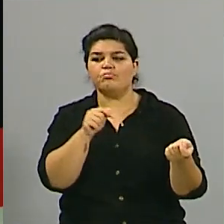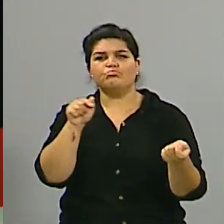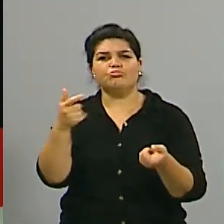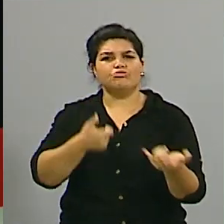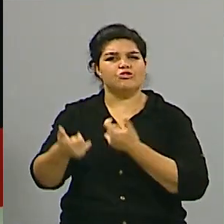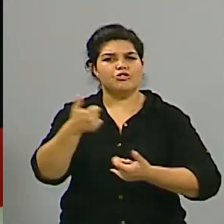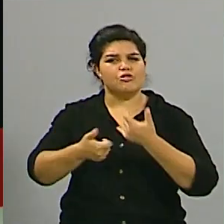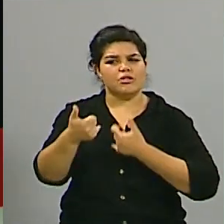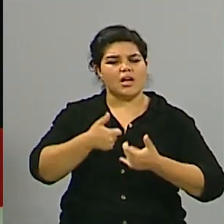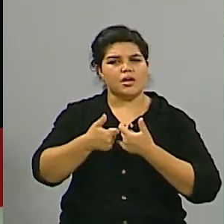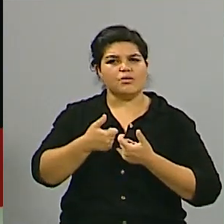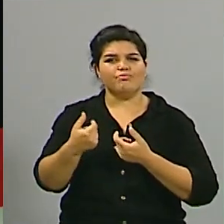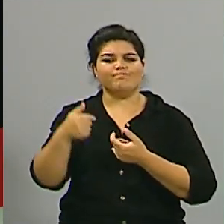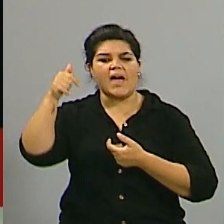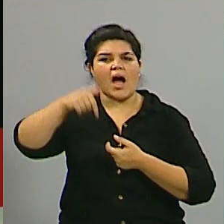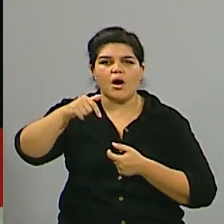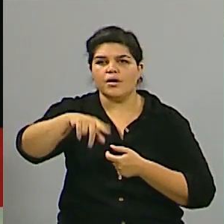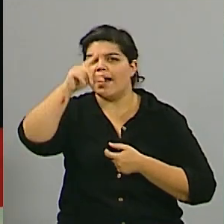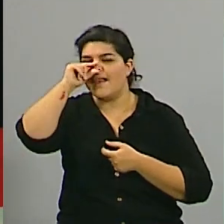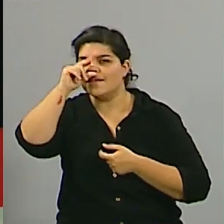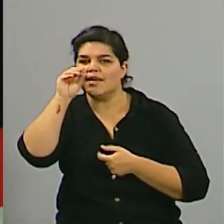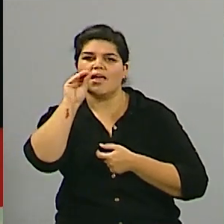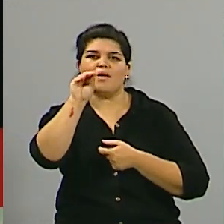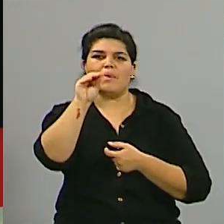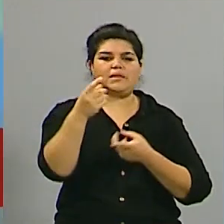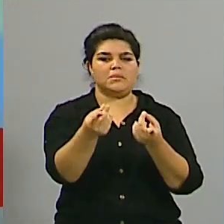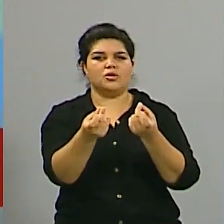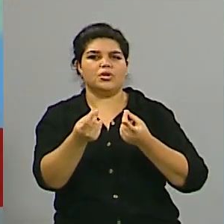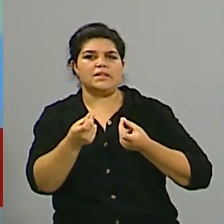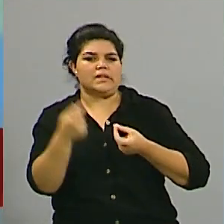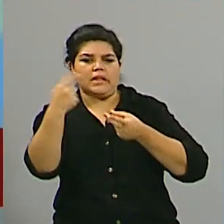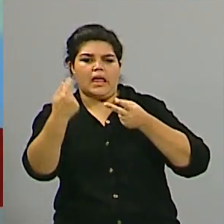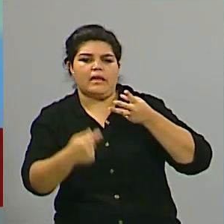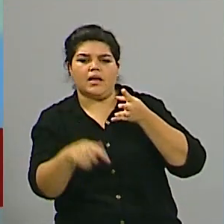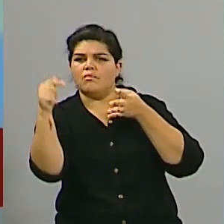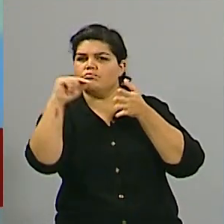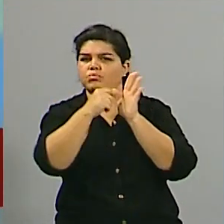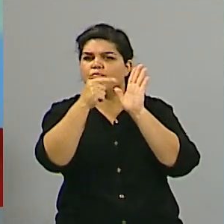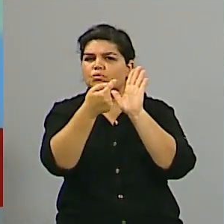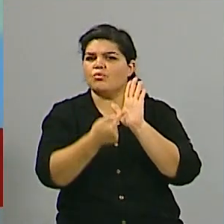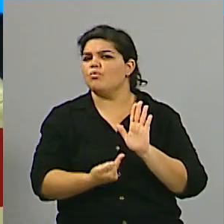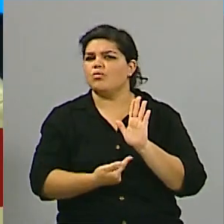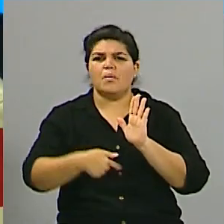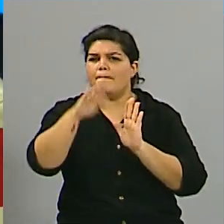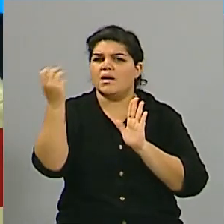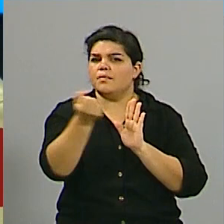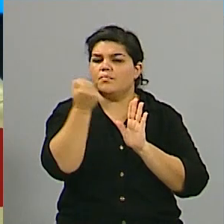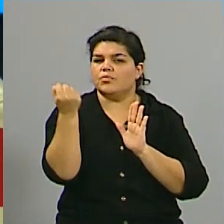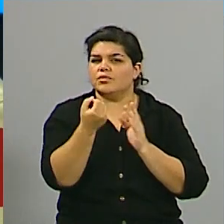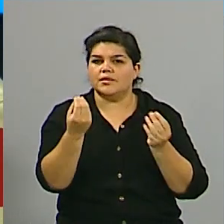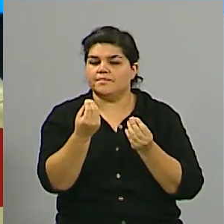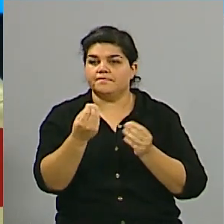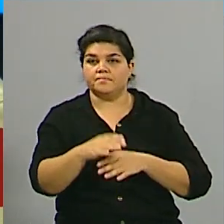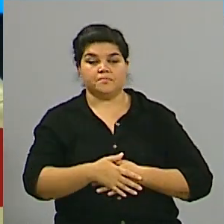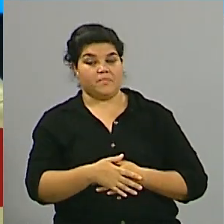como primordial hoy el departamento de Las Heras y en lo que tendrían que empezar a trabajar una próxima gestión, por ejemplo? Primer